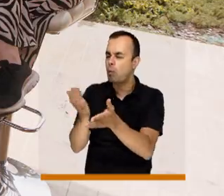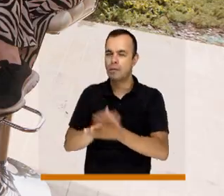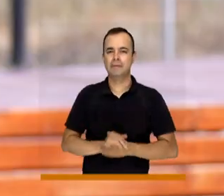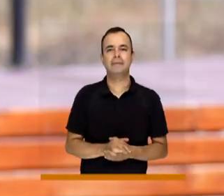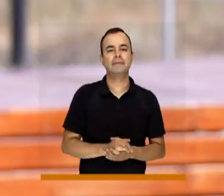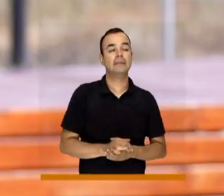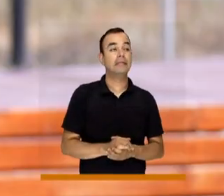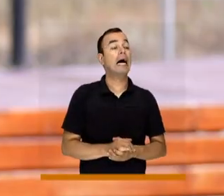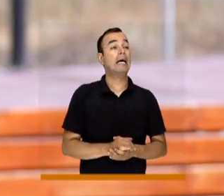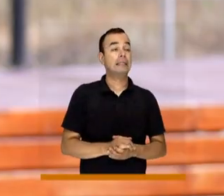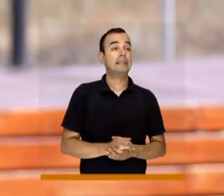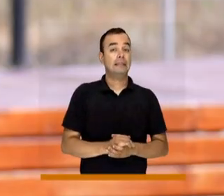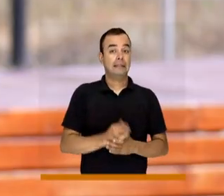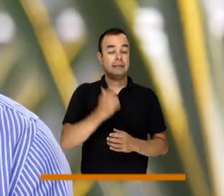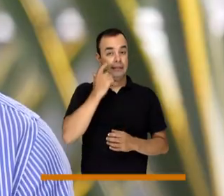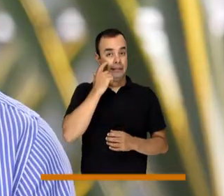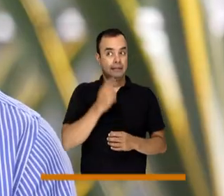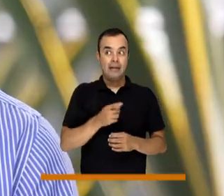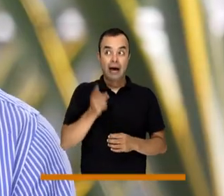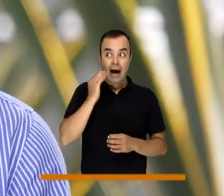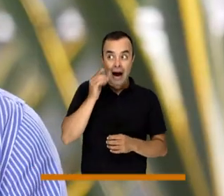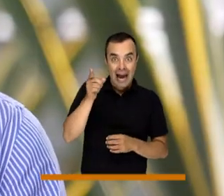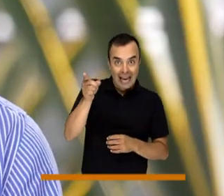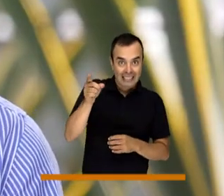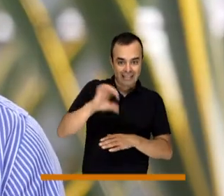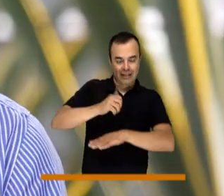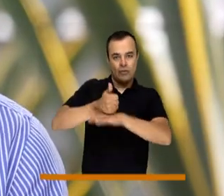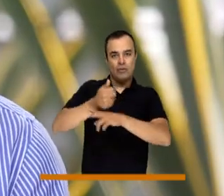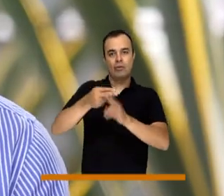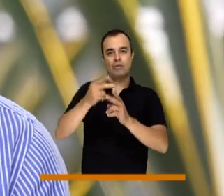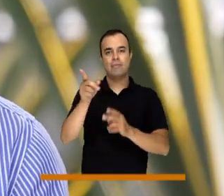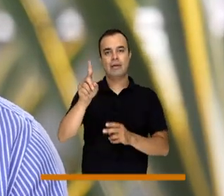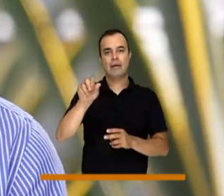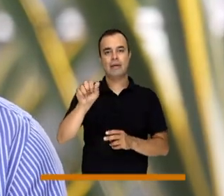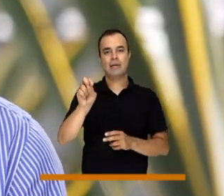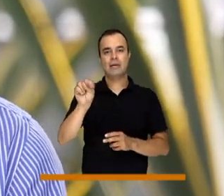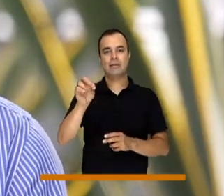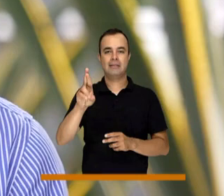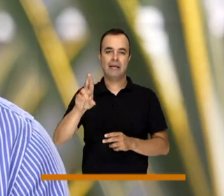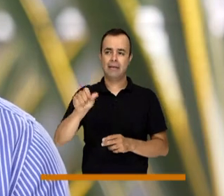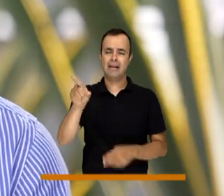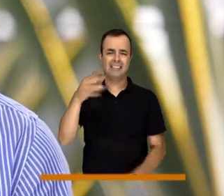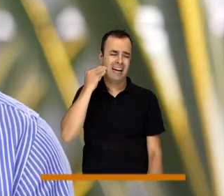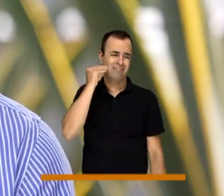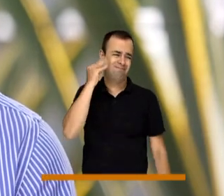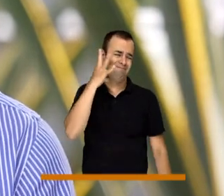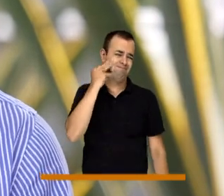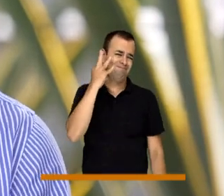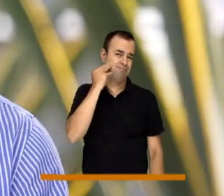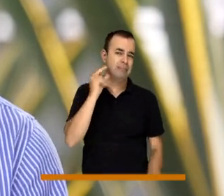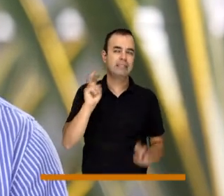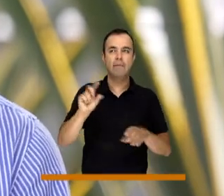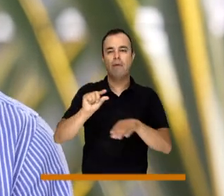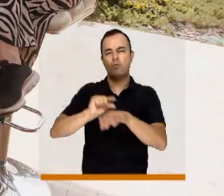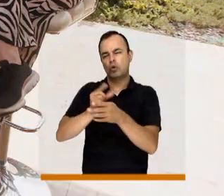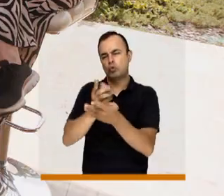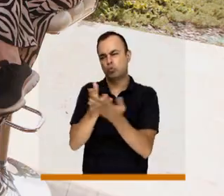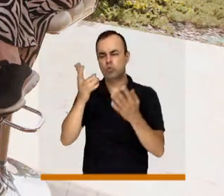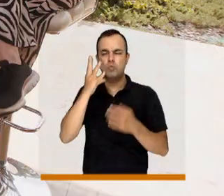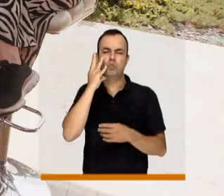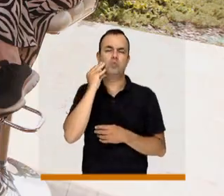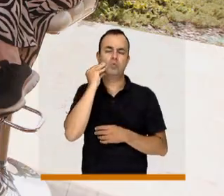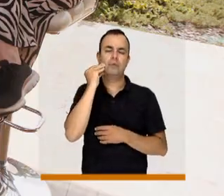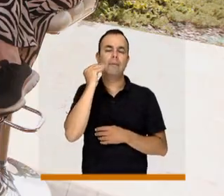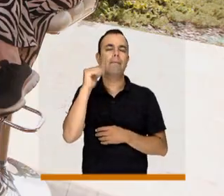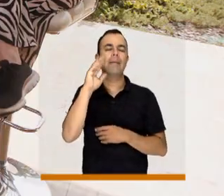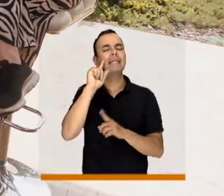eje central alrededor de la conversación de hoy. Caterine, y pues primero agradecerle a Sandra, que es además una mujer con toda la experiencia y todo el conocimiento en temas de